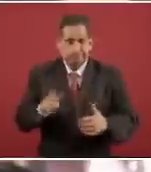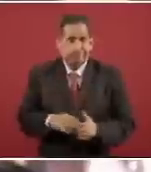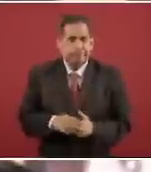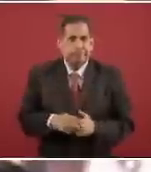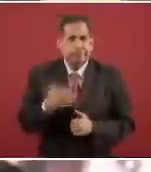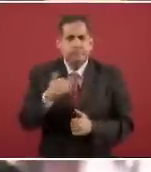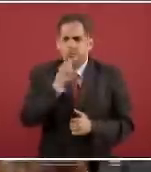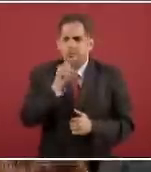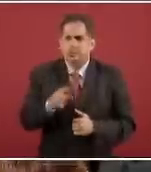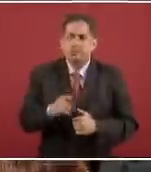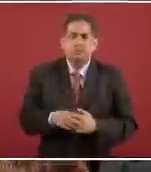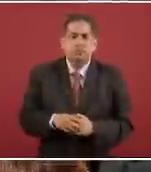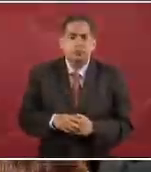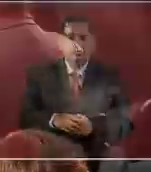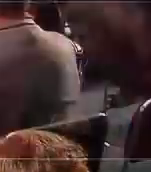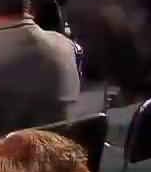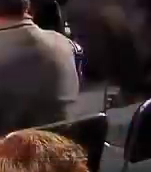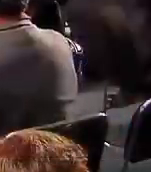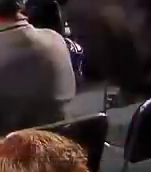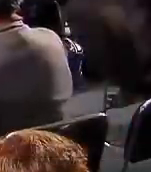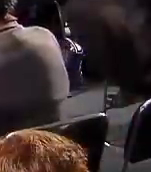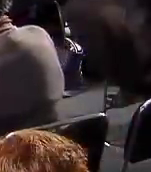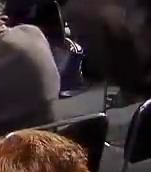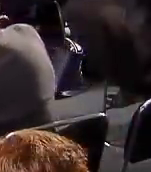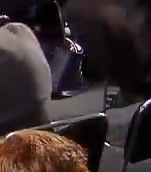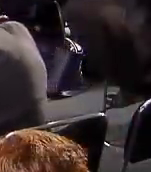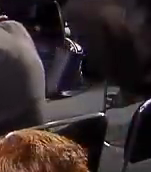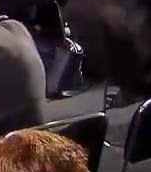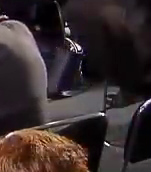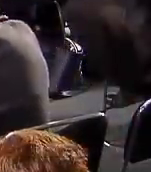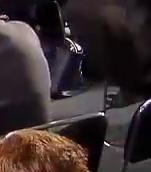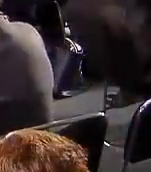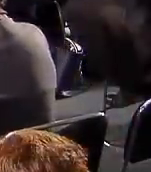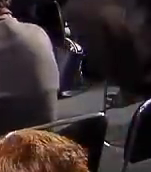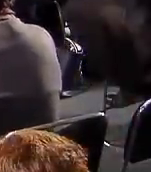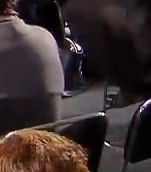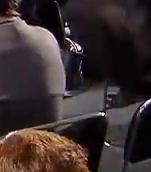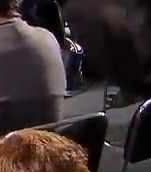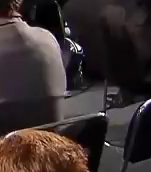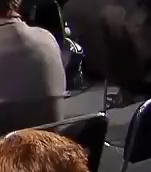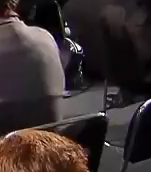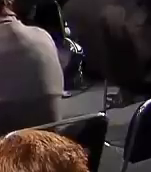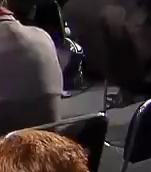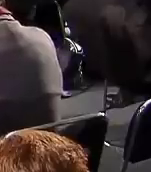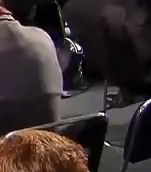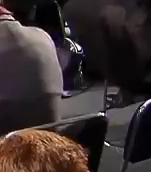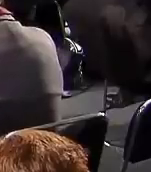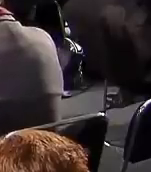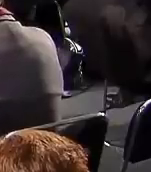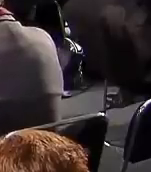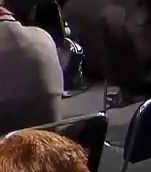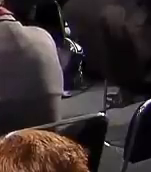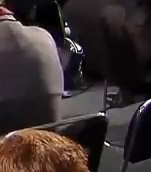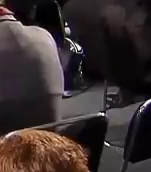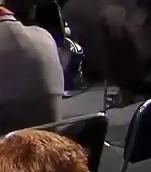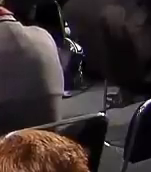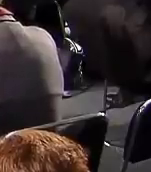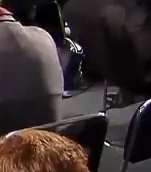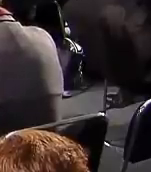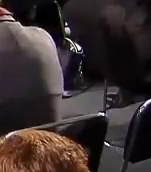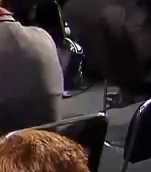y fuimos a hacer otro reportaje y lo hemos estado sacando en partes. Es una serie de reportajes que se